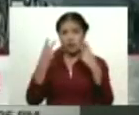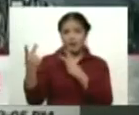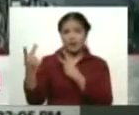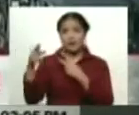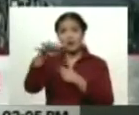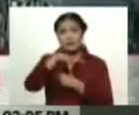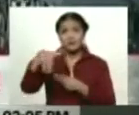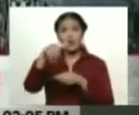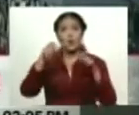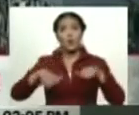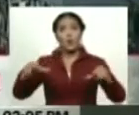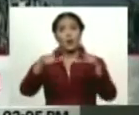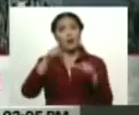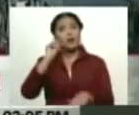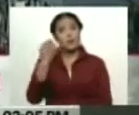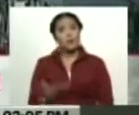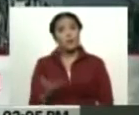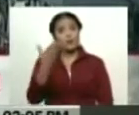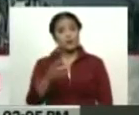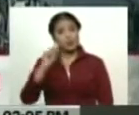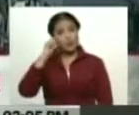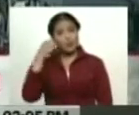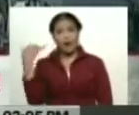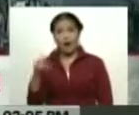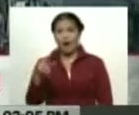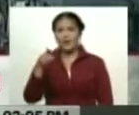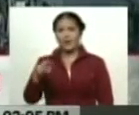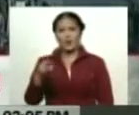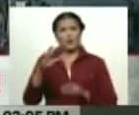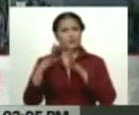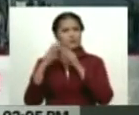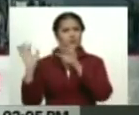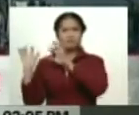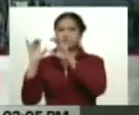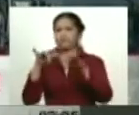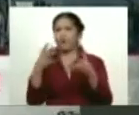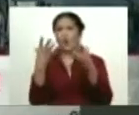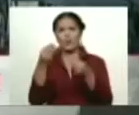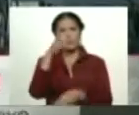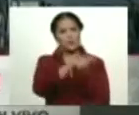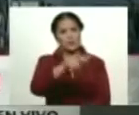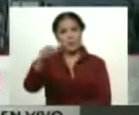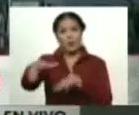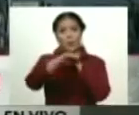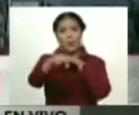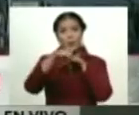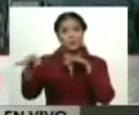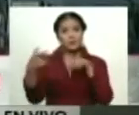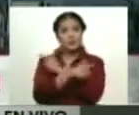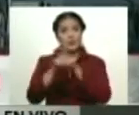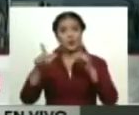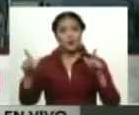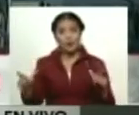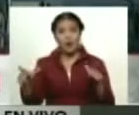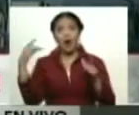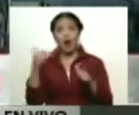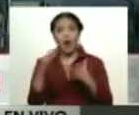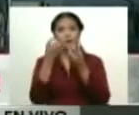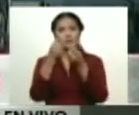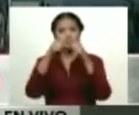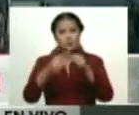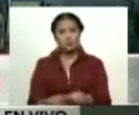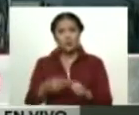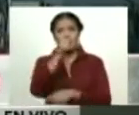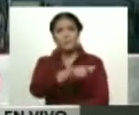en la cual, y es importante destacarlo, Pedro, existe una elevada densidad poblacional. El municipio Libertador tiene un número de electores que